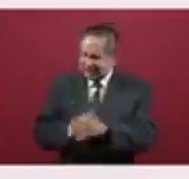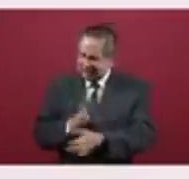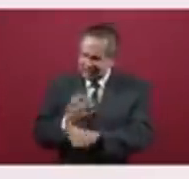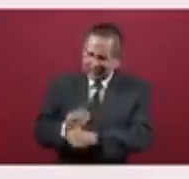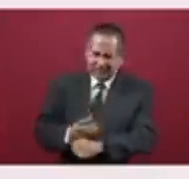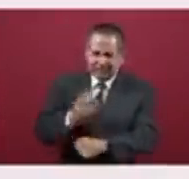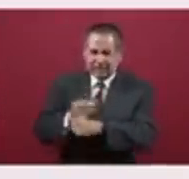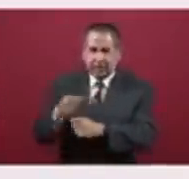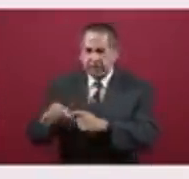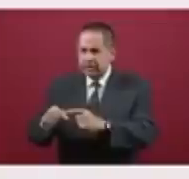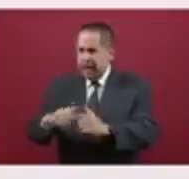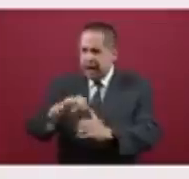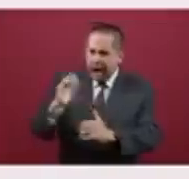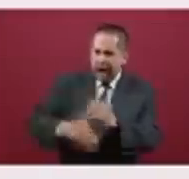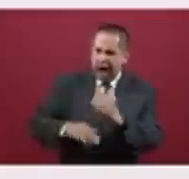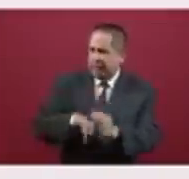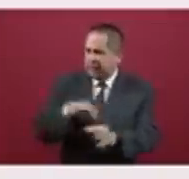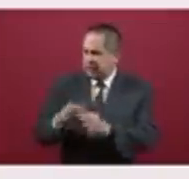concluir